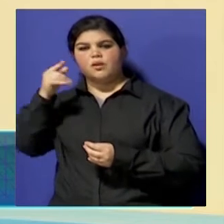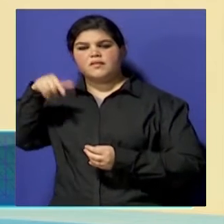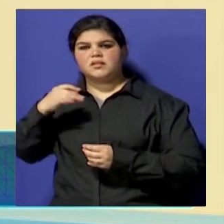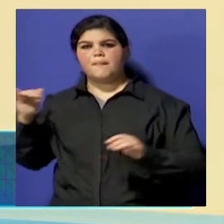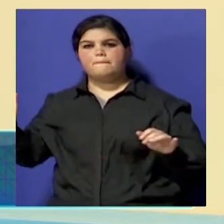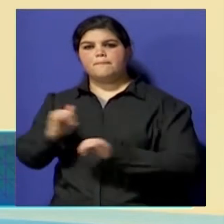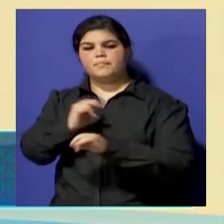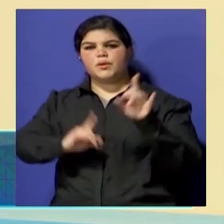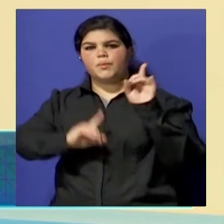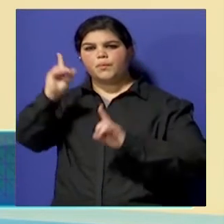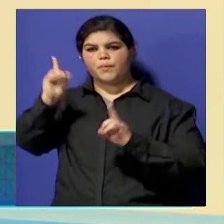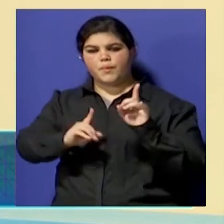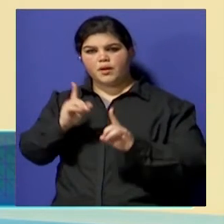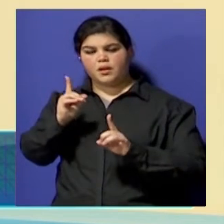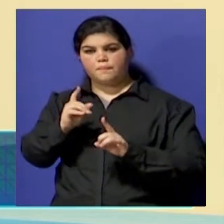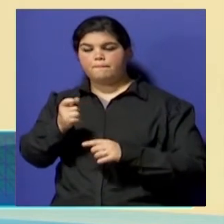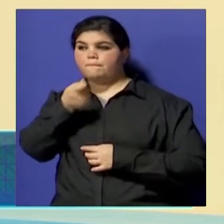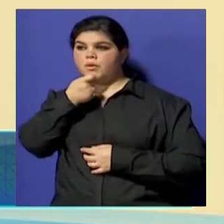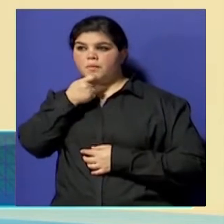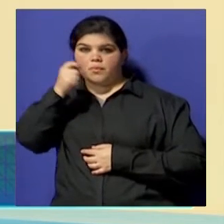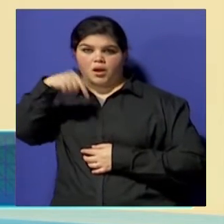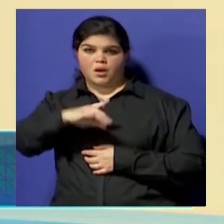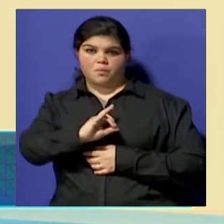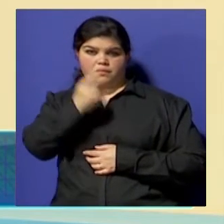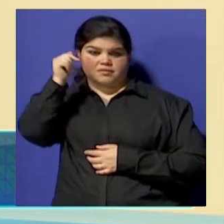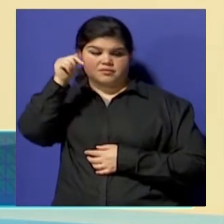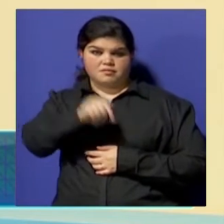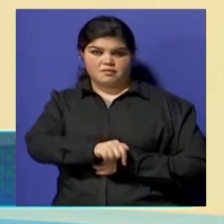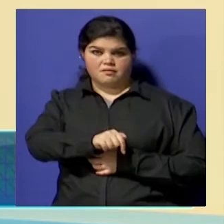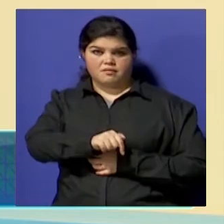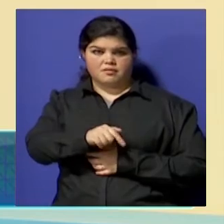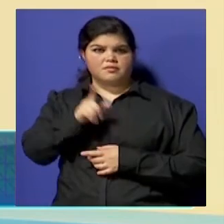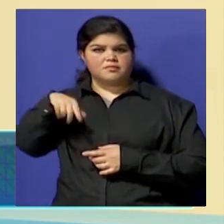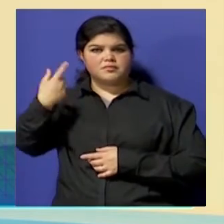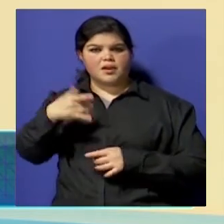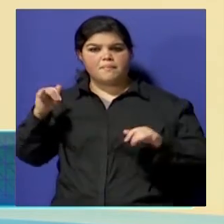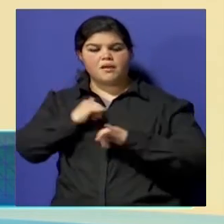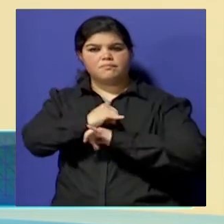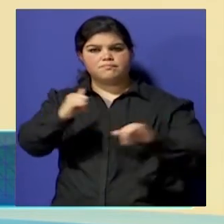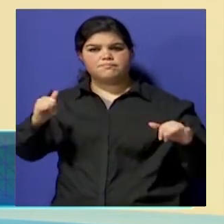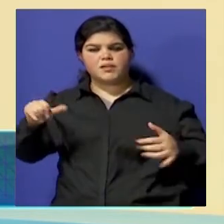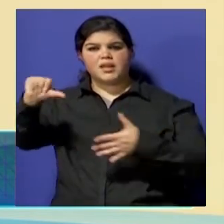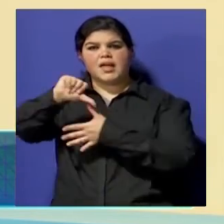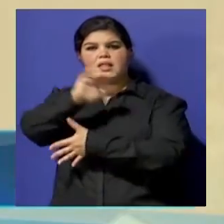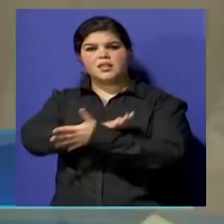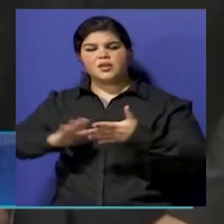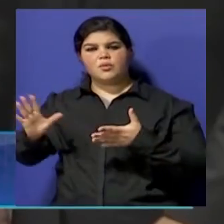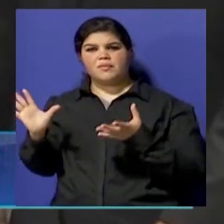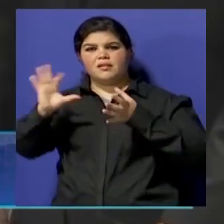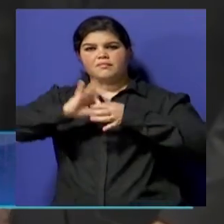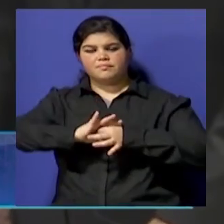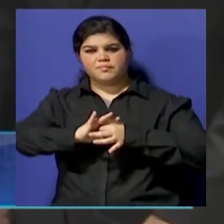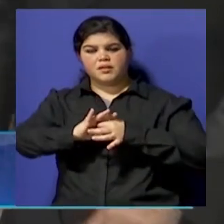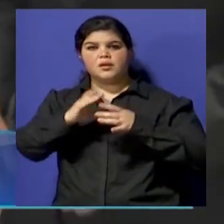Porque eso, nosotros, bueno, acá en esta universidad que se promueve mucho la integración latinoamericana, pero a veces